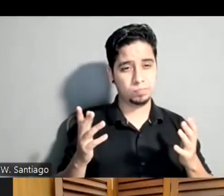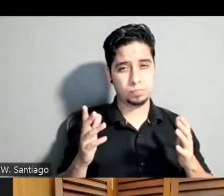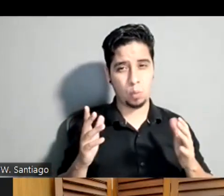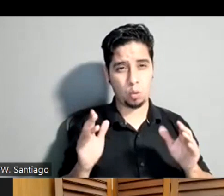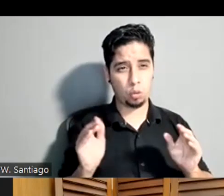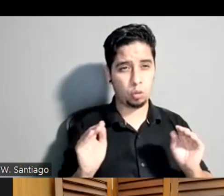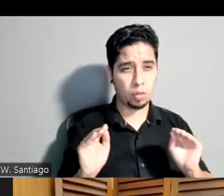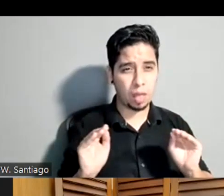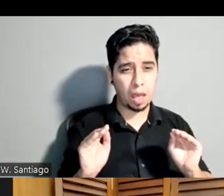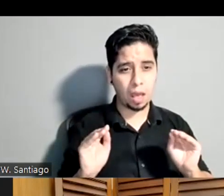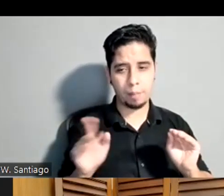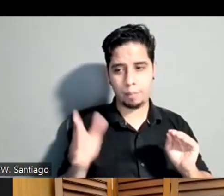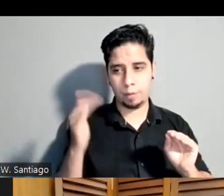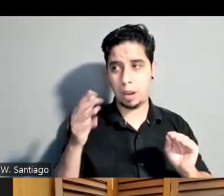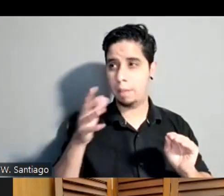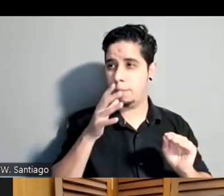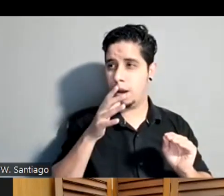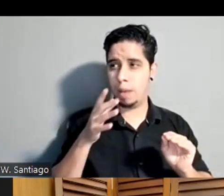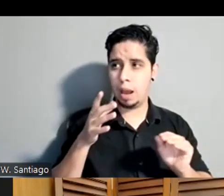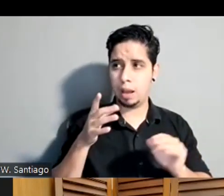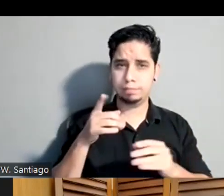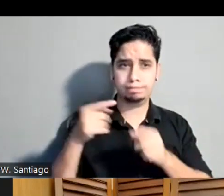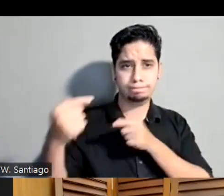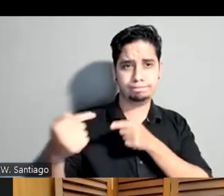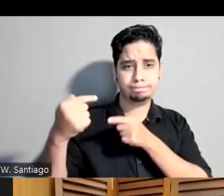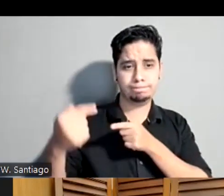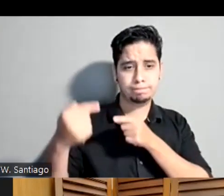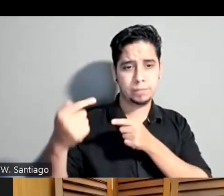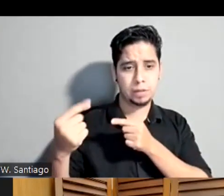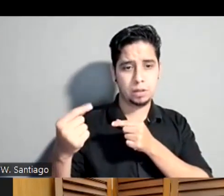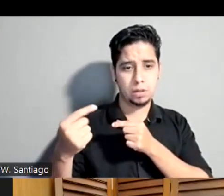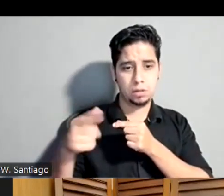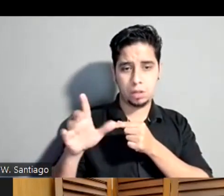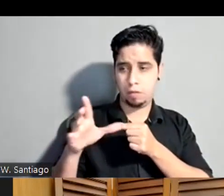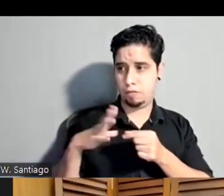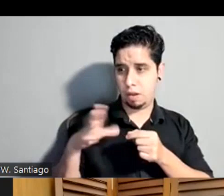por llevarle la contraria a su mamá. Ajá. Y por querer, pues vamos, ustedes quieren esa cabeza, pues dame.